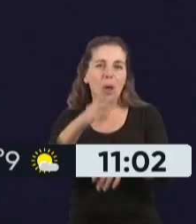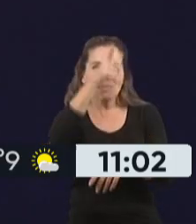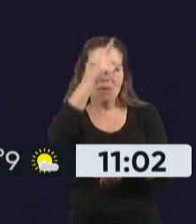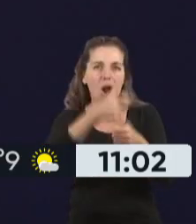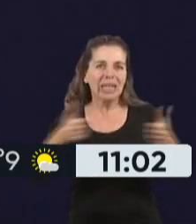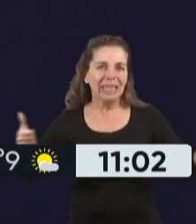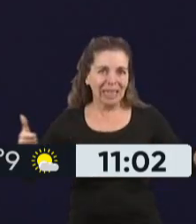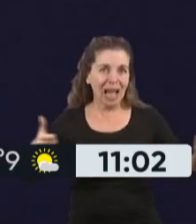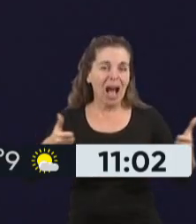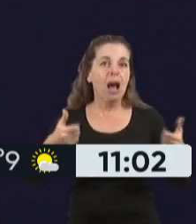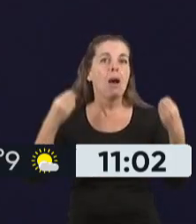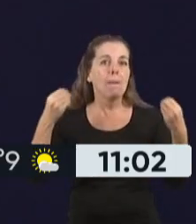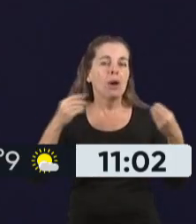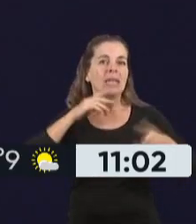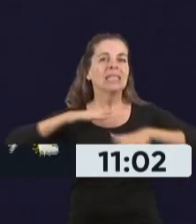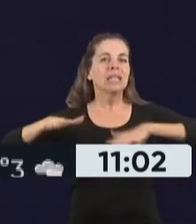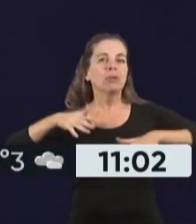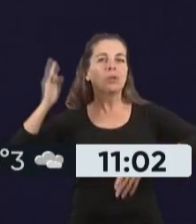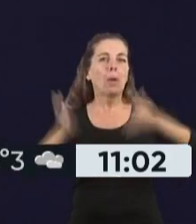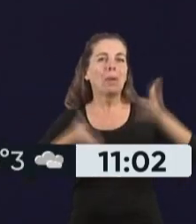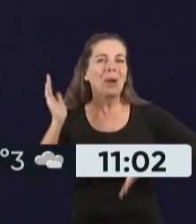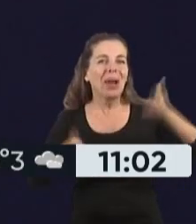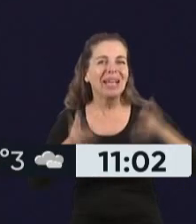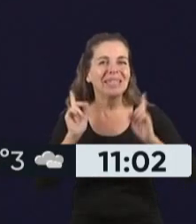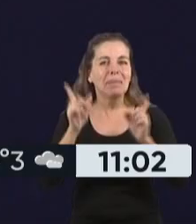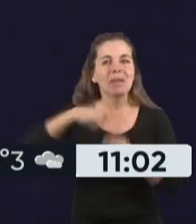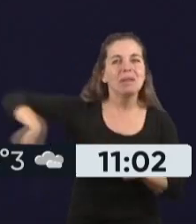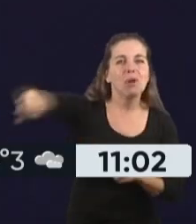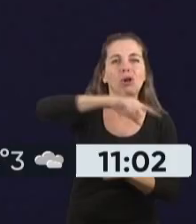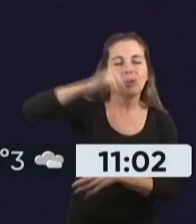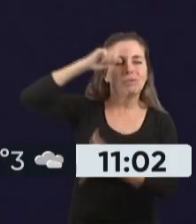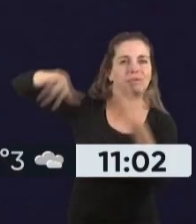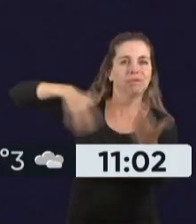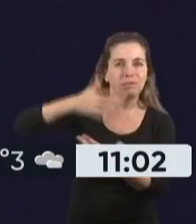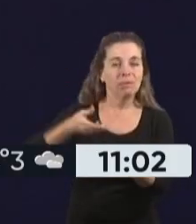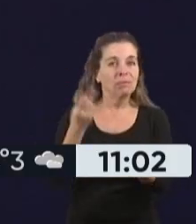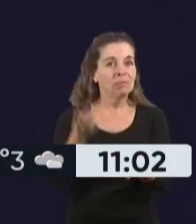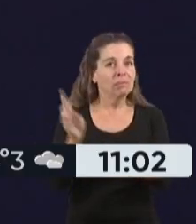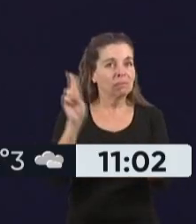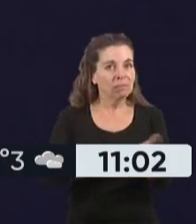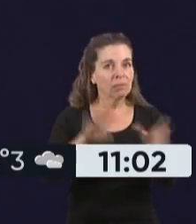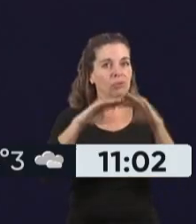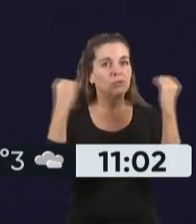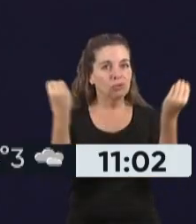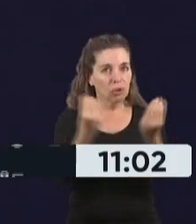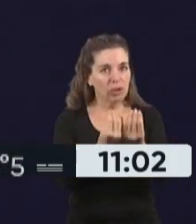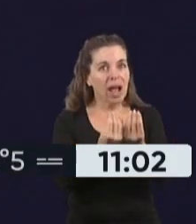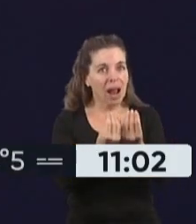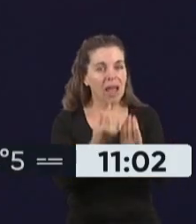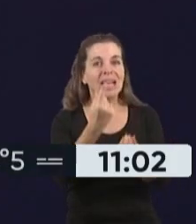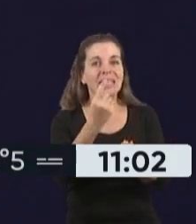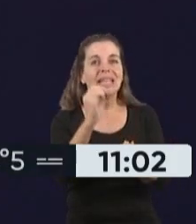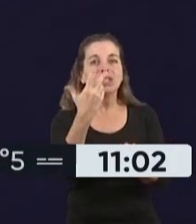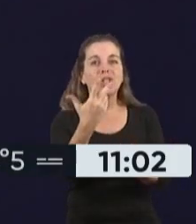de los violentos ataques que sus propios militantes provocaron. Repito, el costo total,